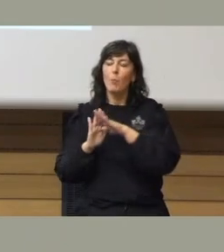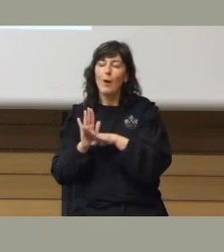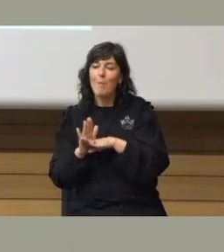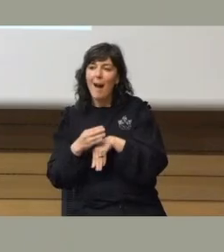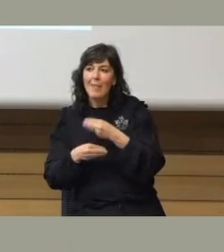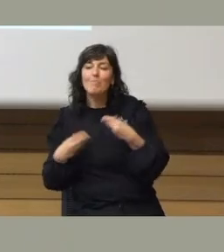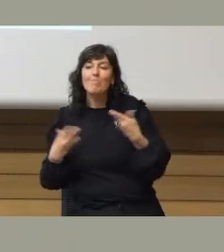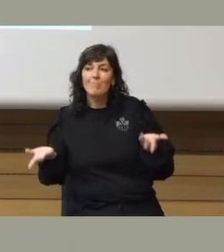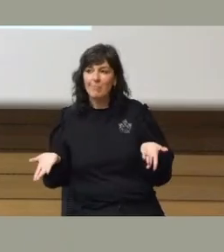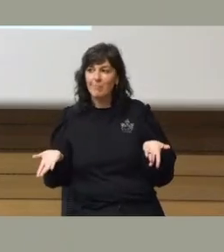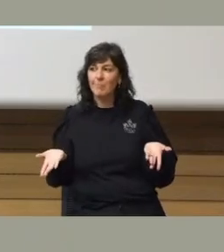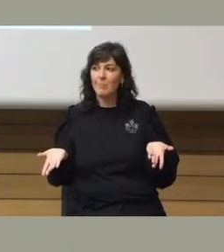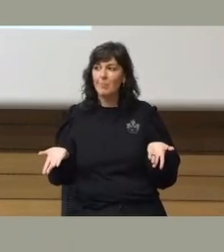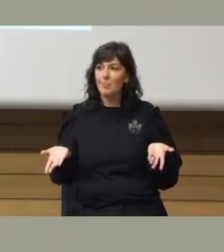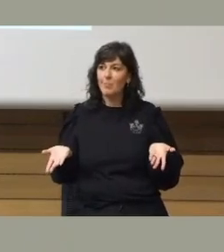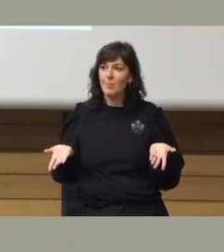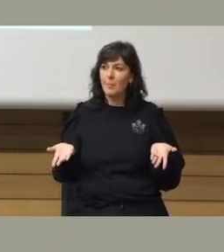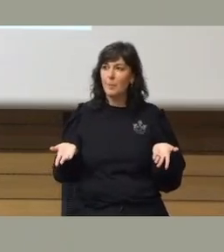¿Qué programa hacemos?